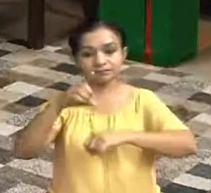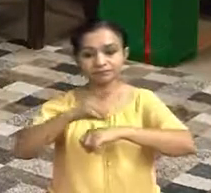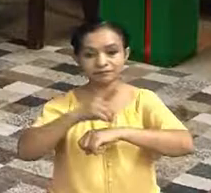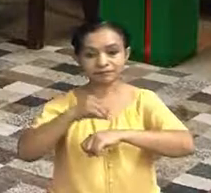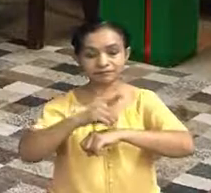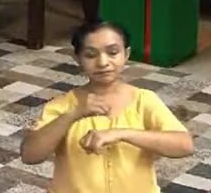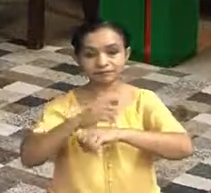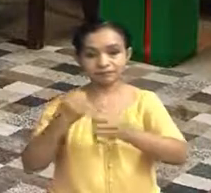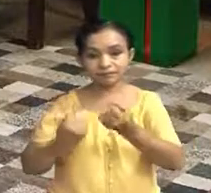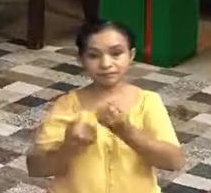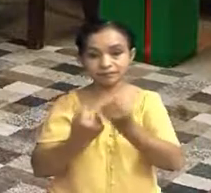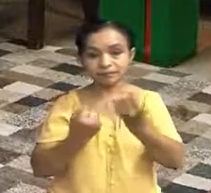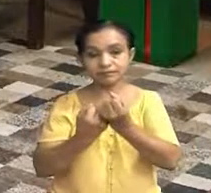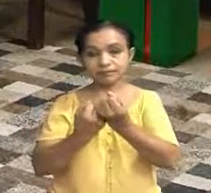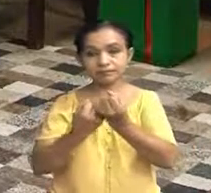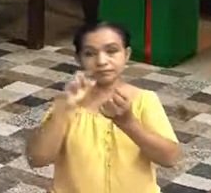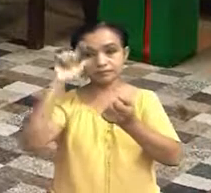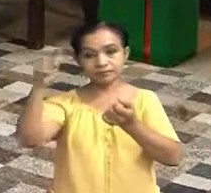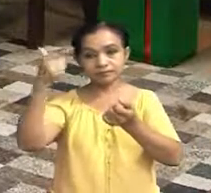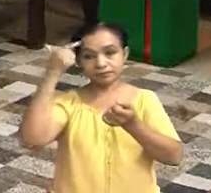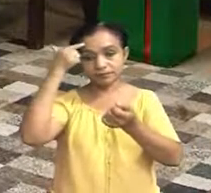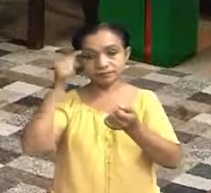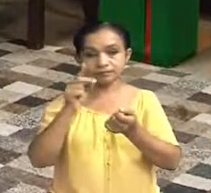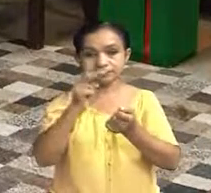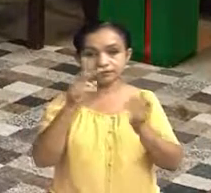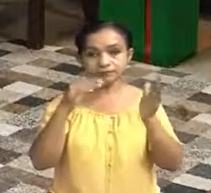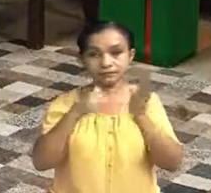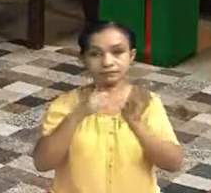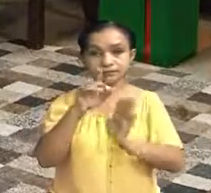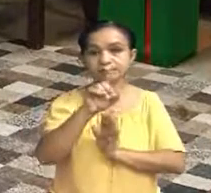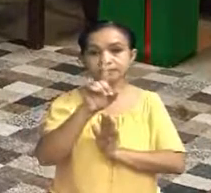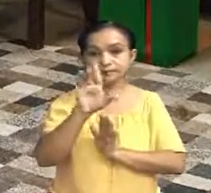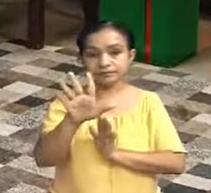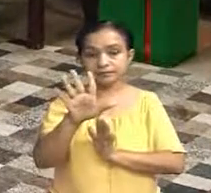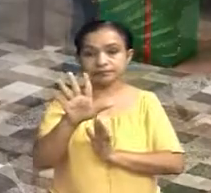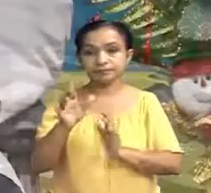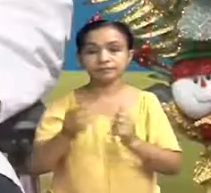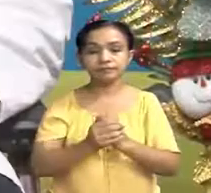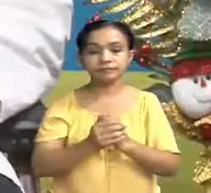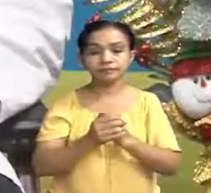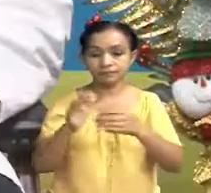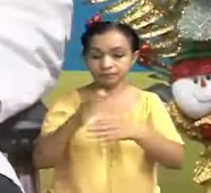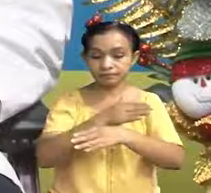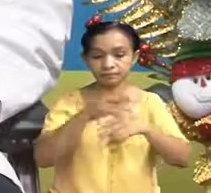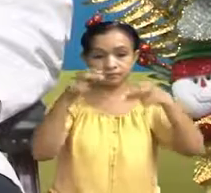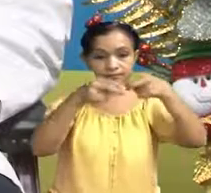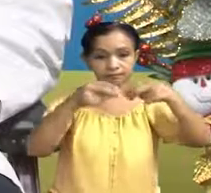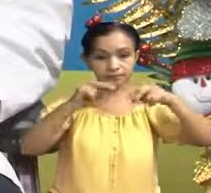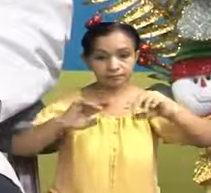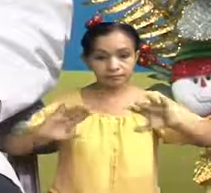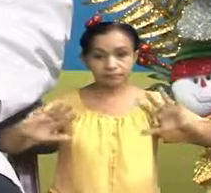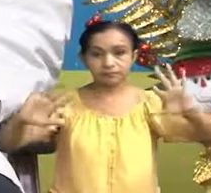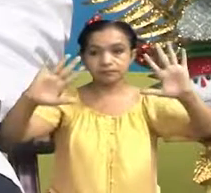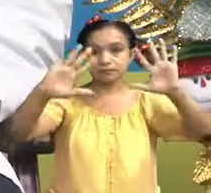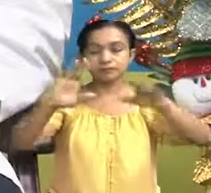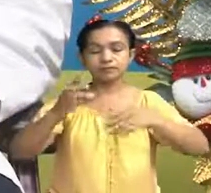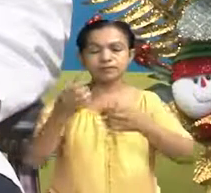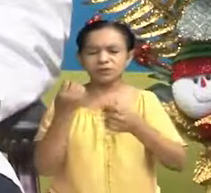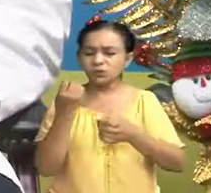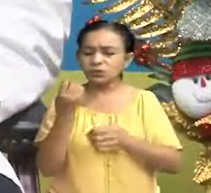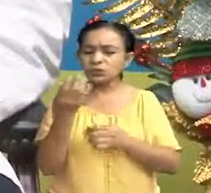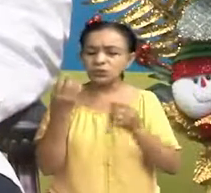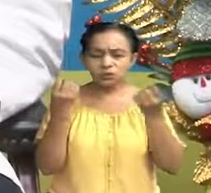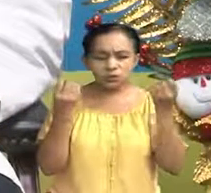terapia complementaria que impulsó el gobierno a partir del año 2015, si no me equivoco. Así es, están las clínicas de medicina natural como las clínicas del dolor.